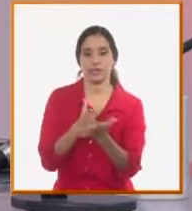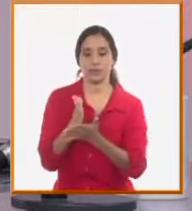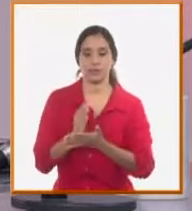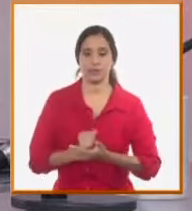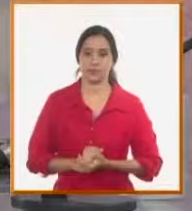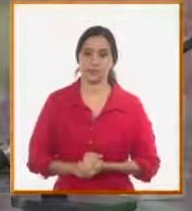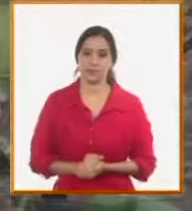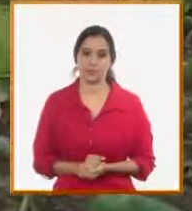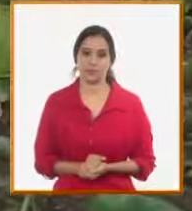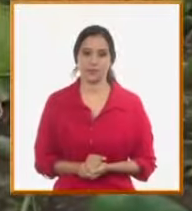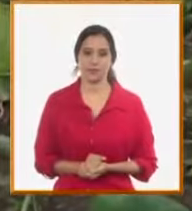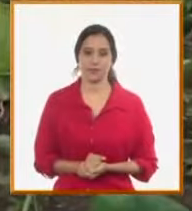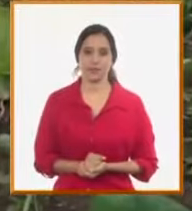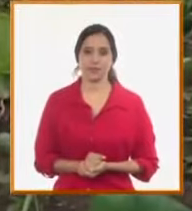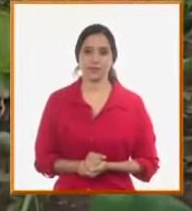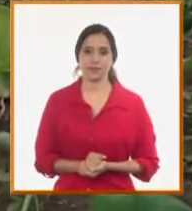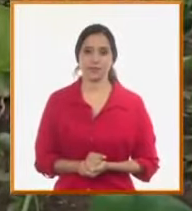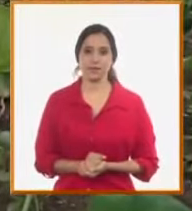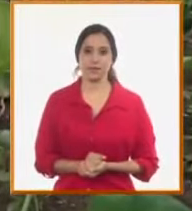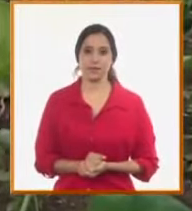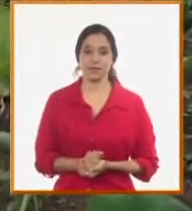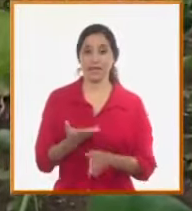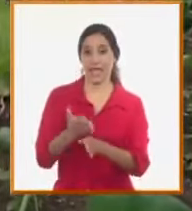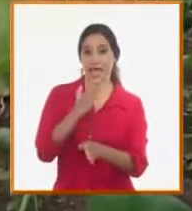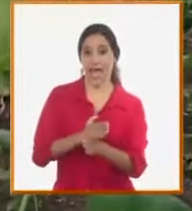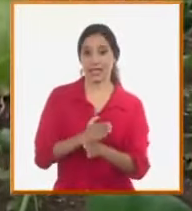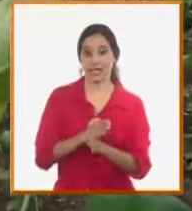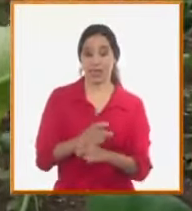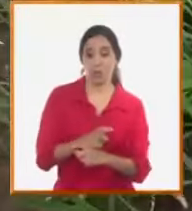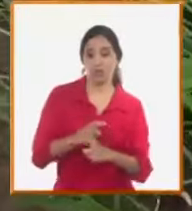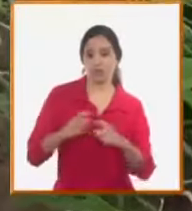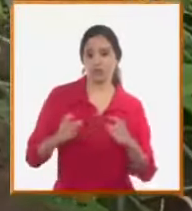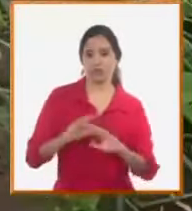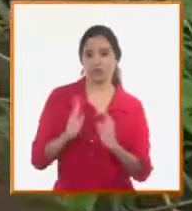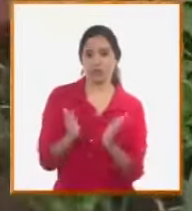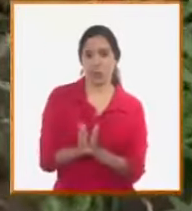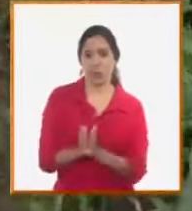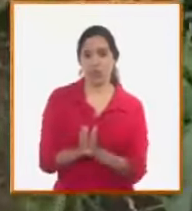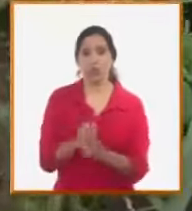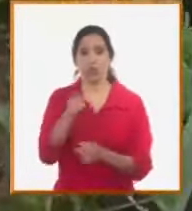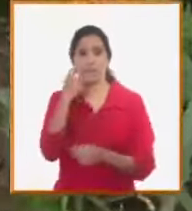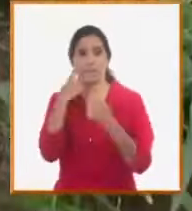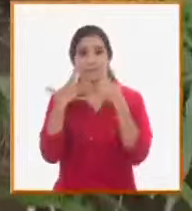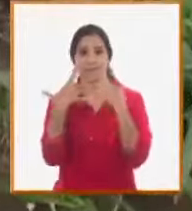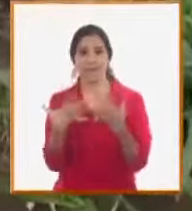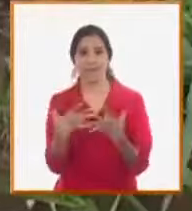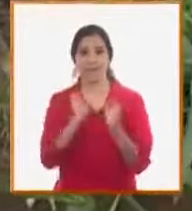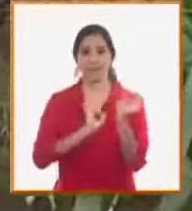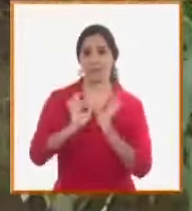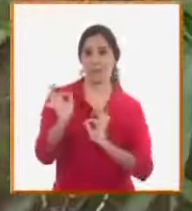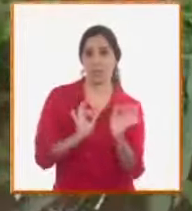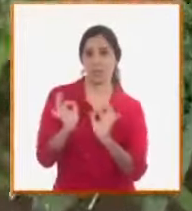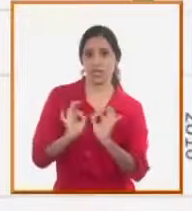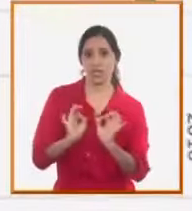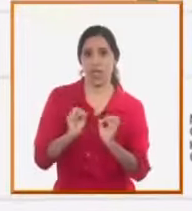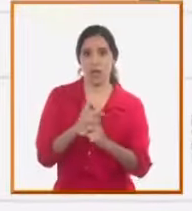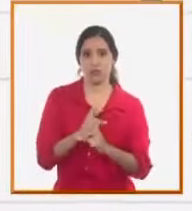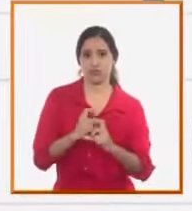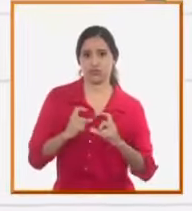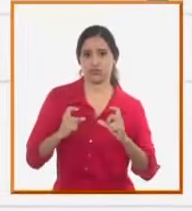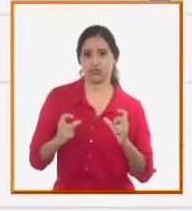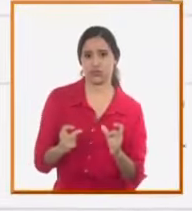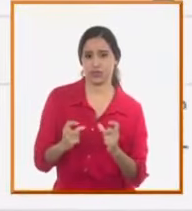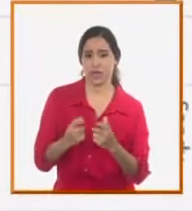invitados. Ante el aumento de vulnerabilidades en Cuba en el área de la seguridad alimentaria por el incremento de eventos extremos